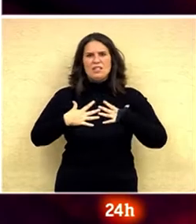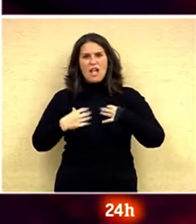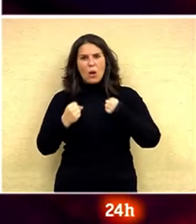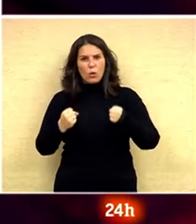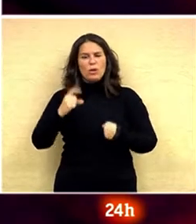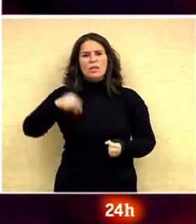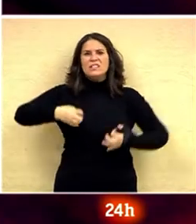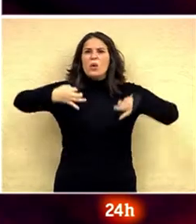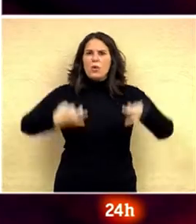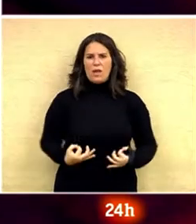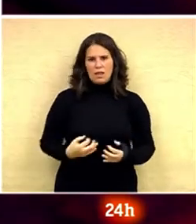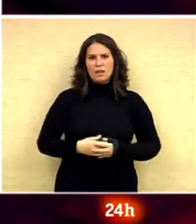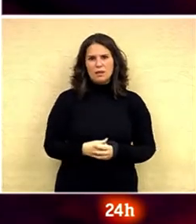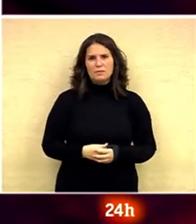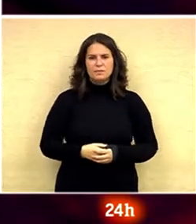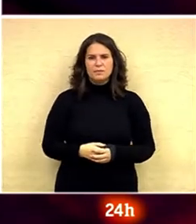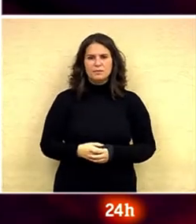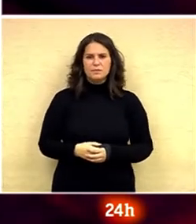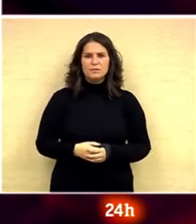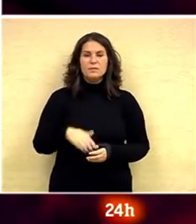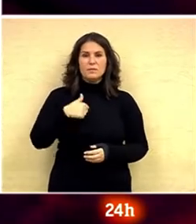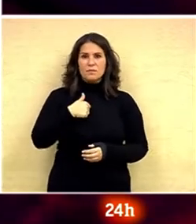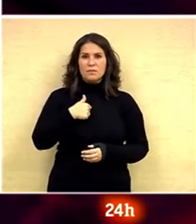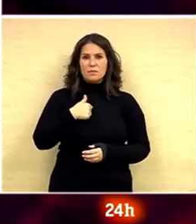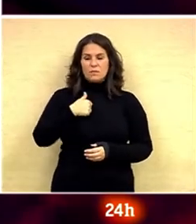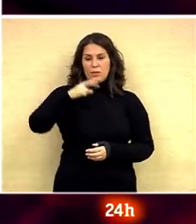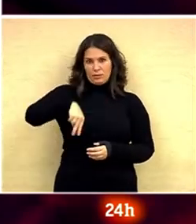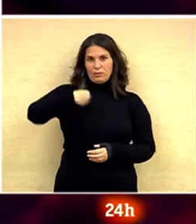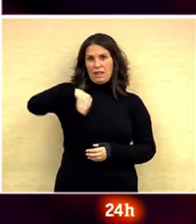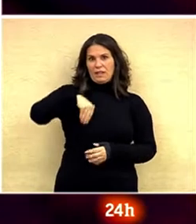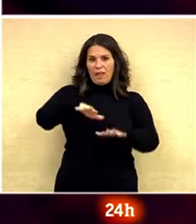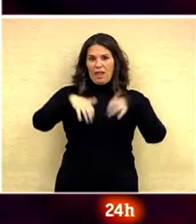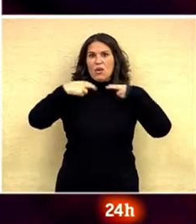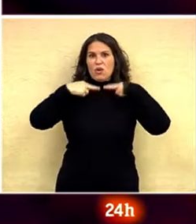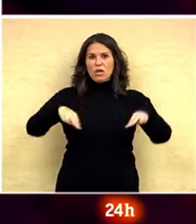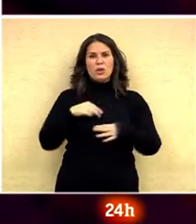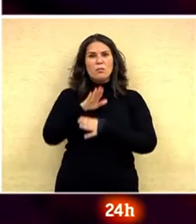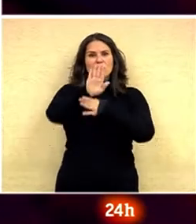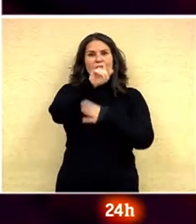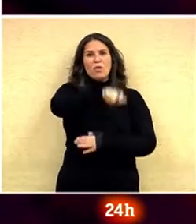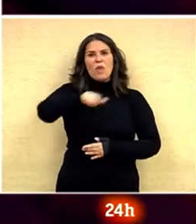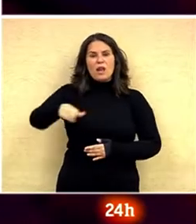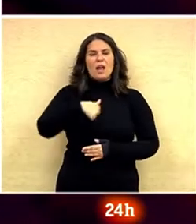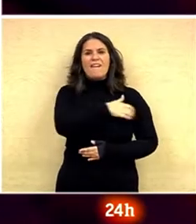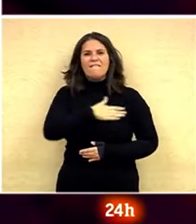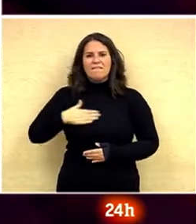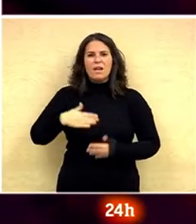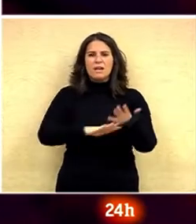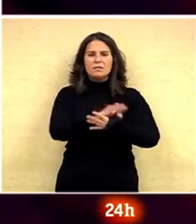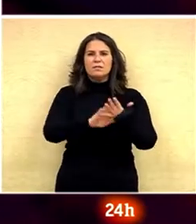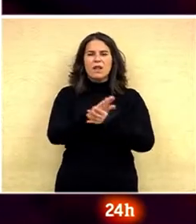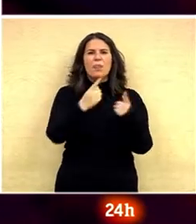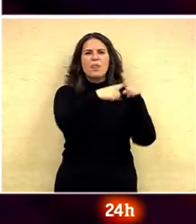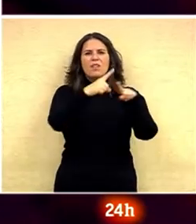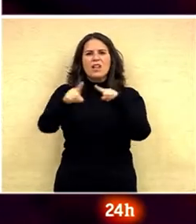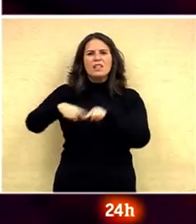salud y nuestra seguridad. Como presidenta del Congreso y en representación de la ciudadanía, quiero dirigirme a los